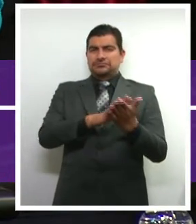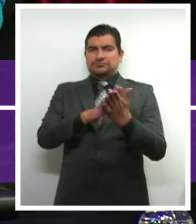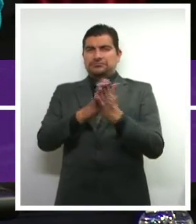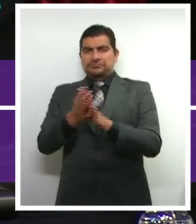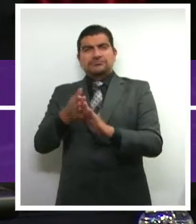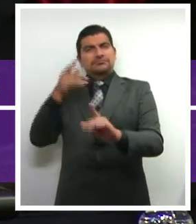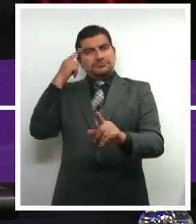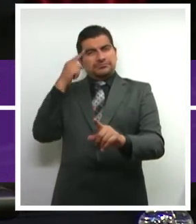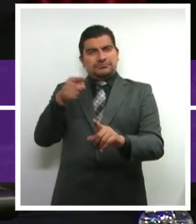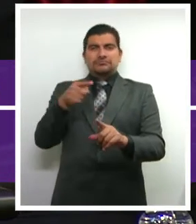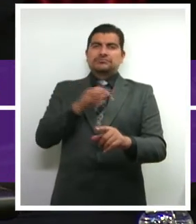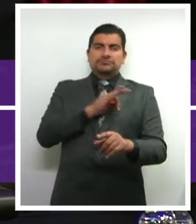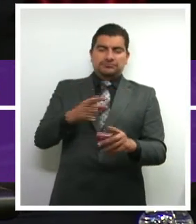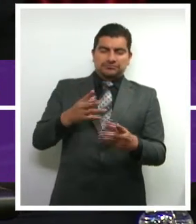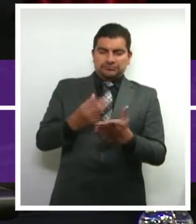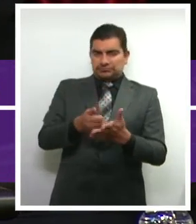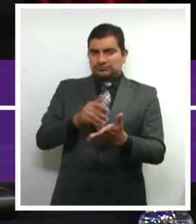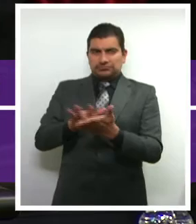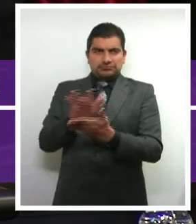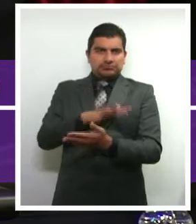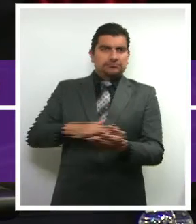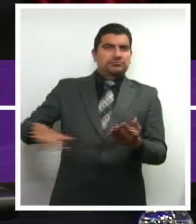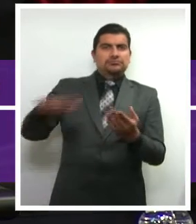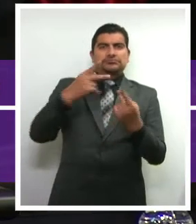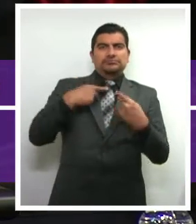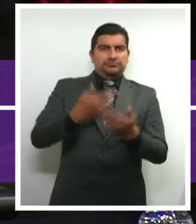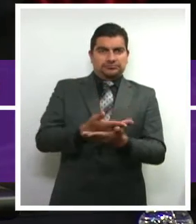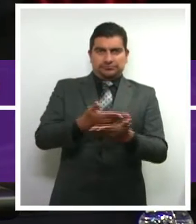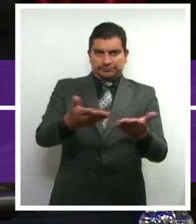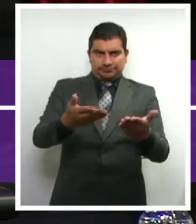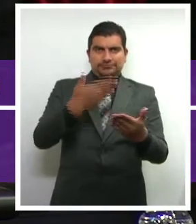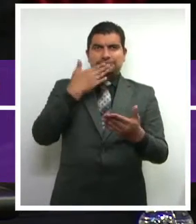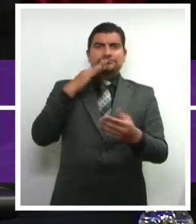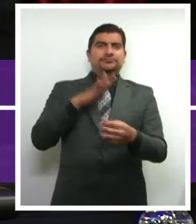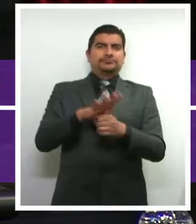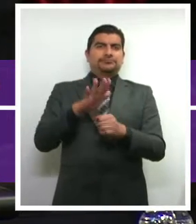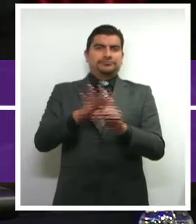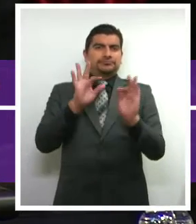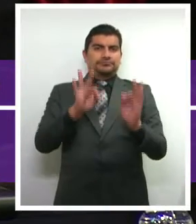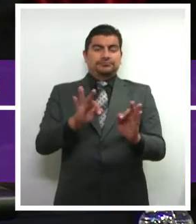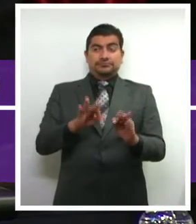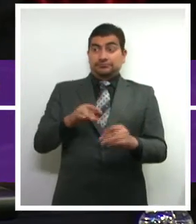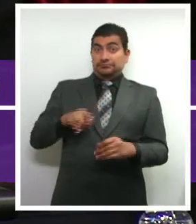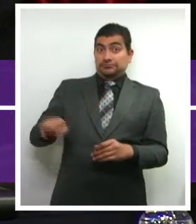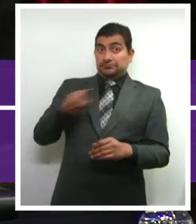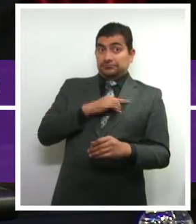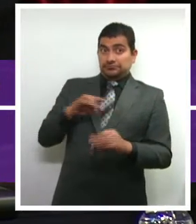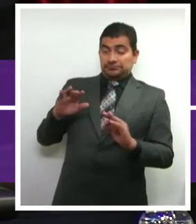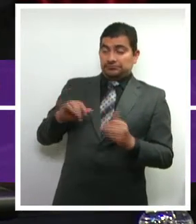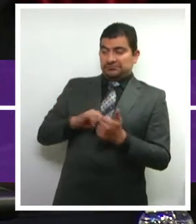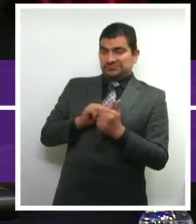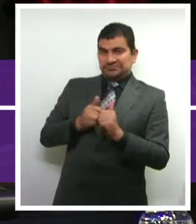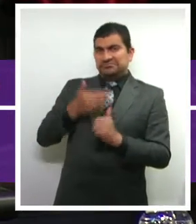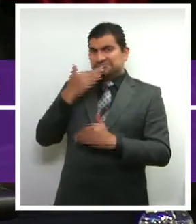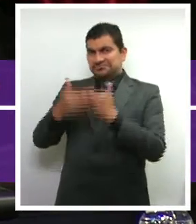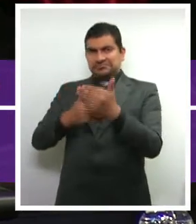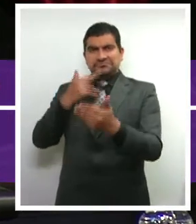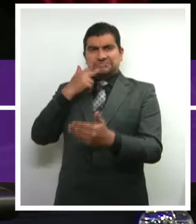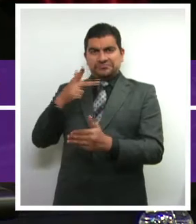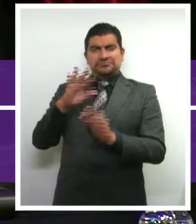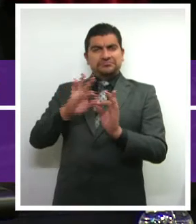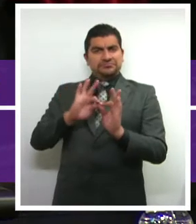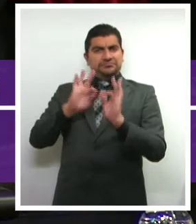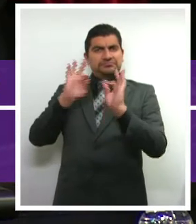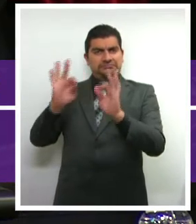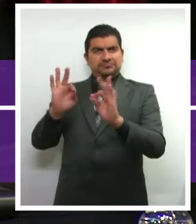que respondan adecuadamente a los ciudadanos, al tiempo que mejora su eficacia y su eficiencia